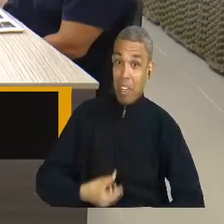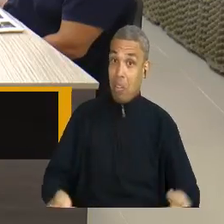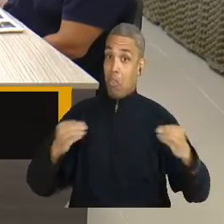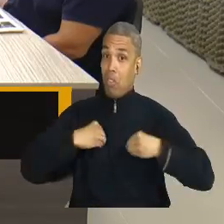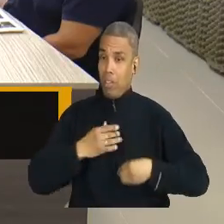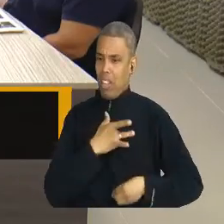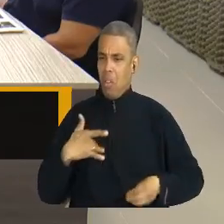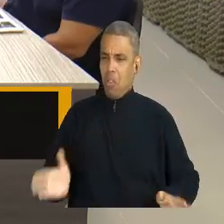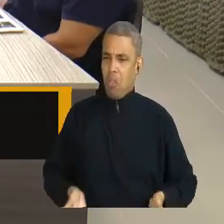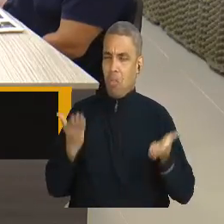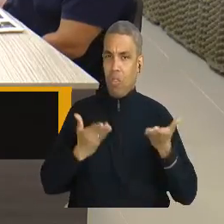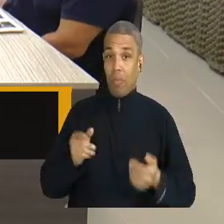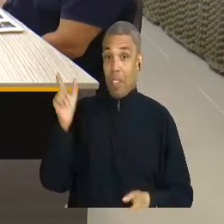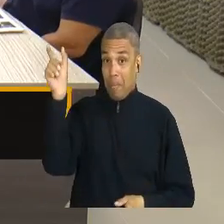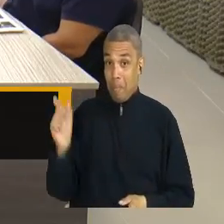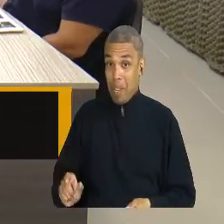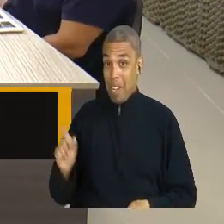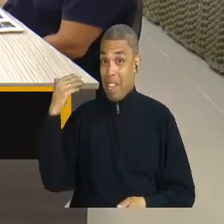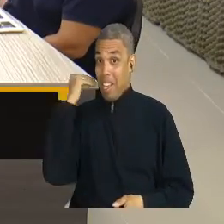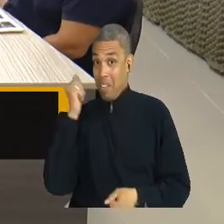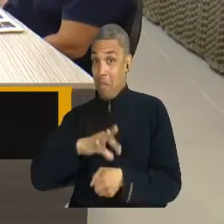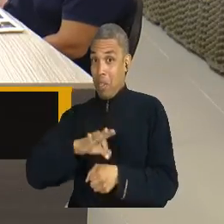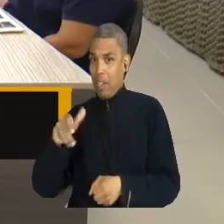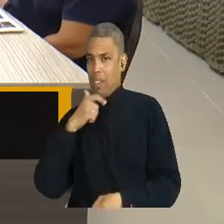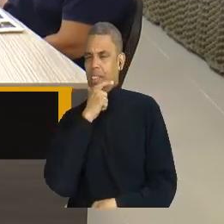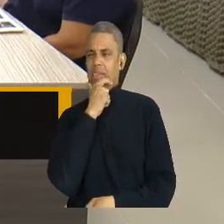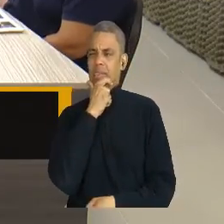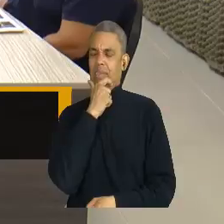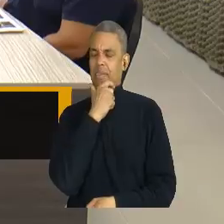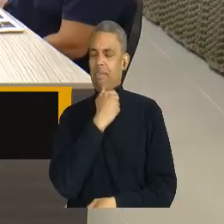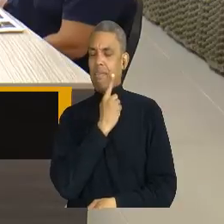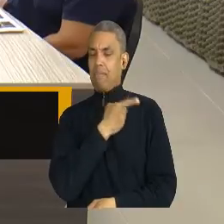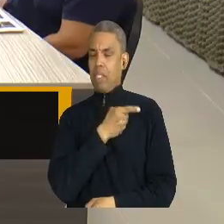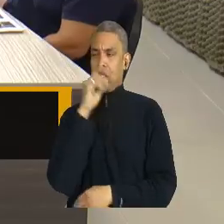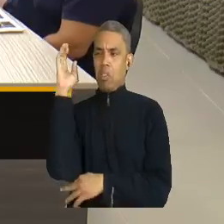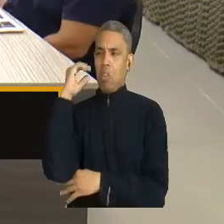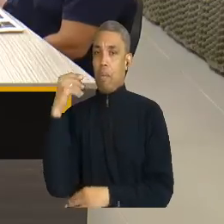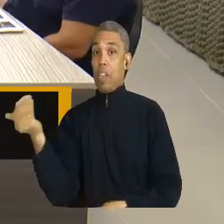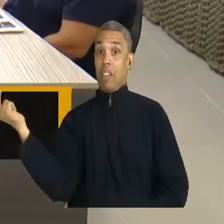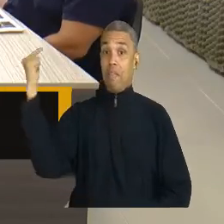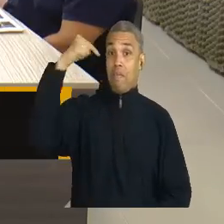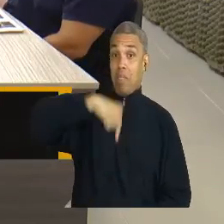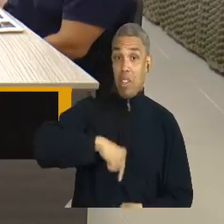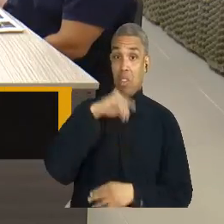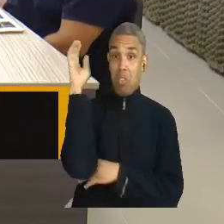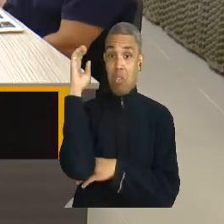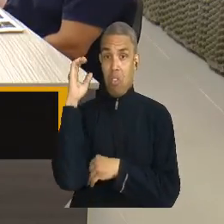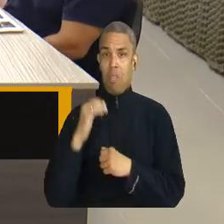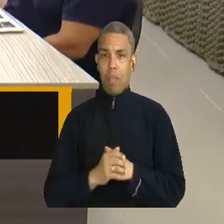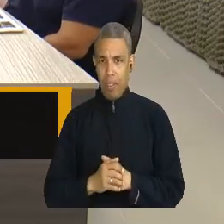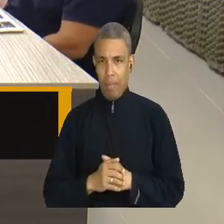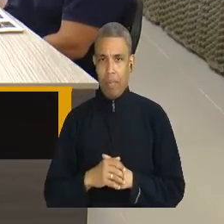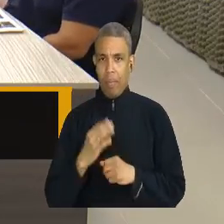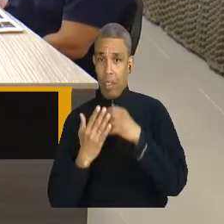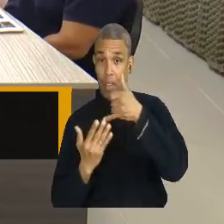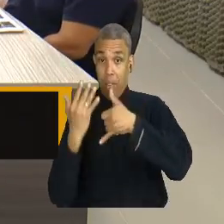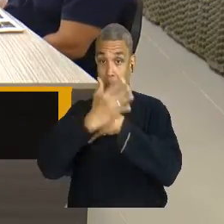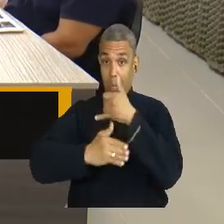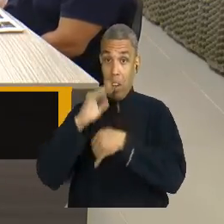Y entonces empezó en el hospital del Simón Bolívar. Sí. Era el único que le creía. Y